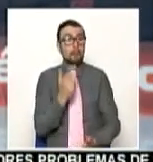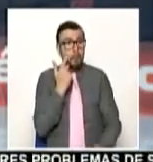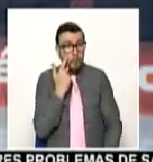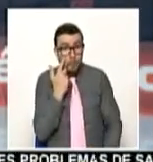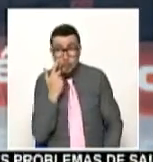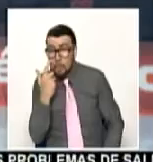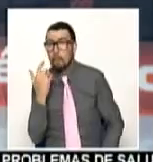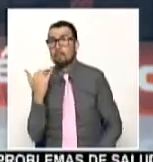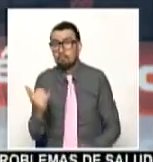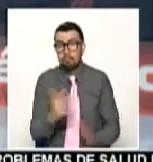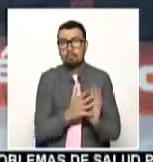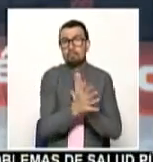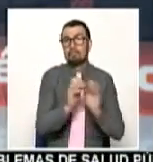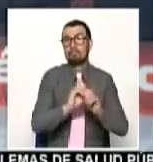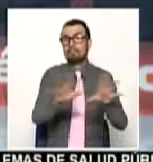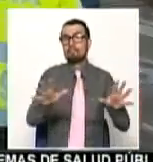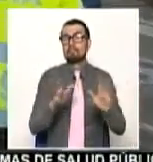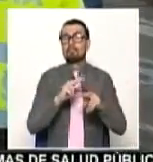prevención vial en esta capital.